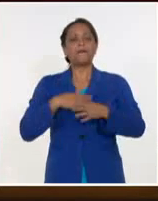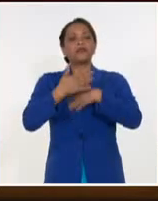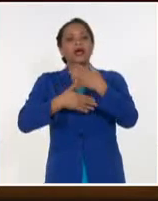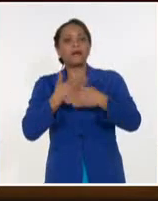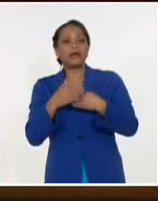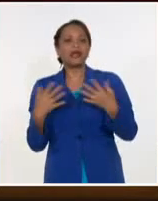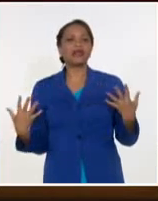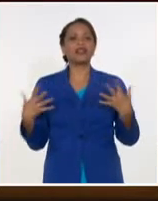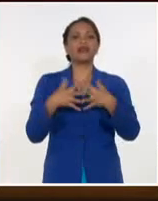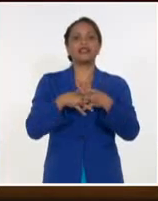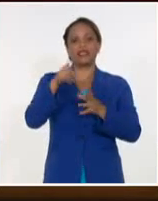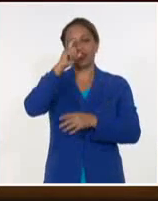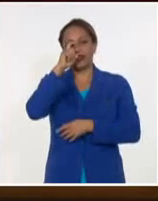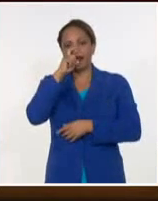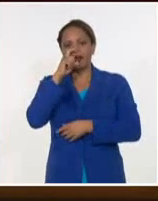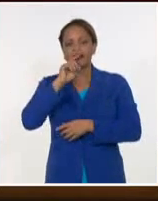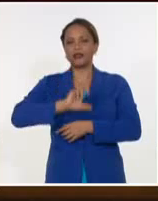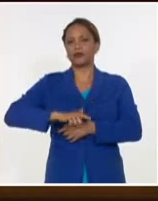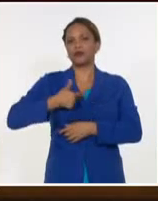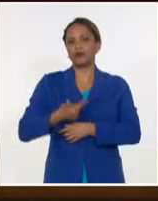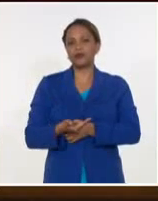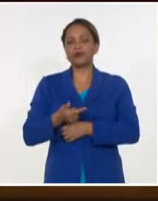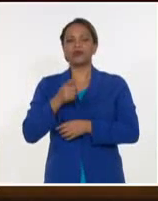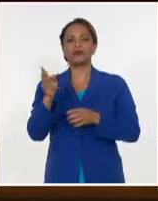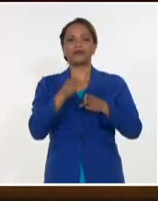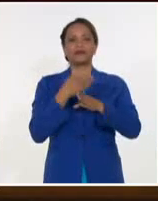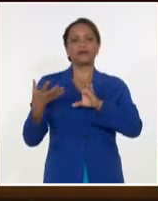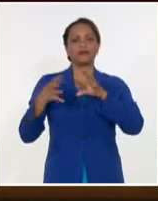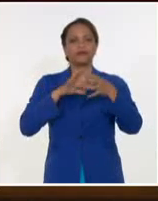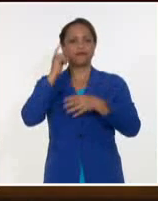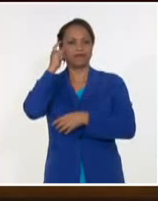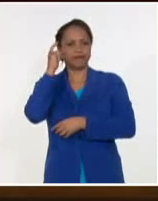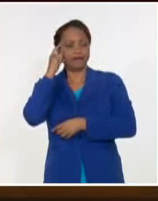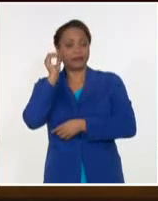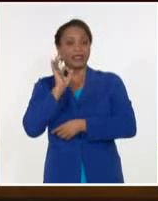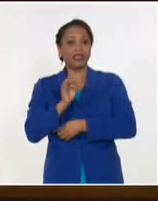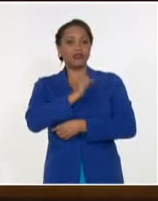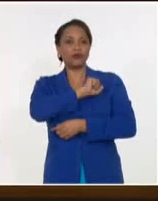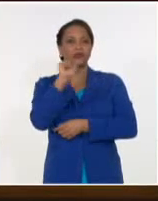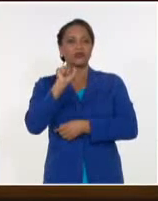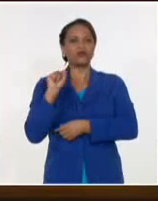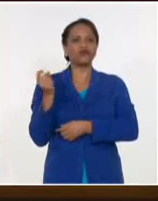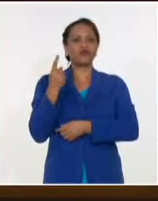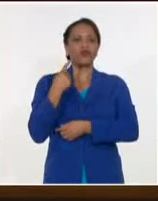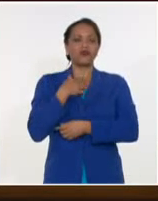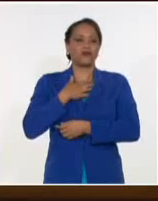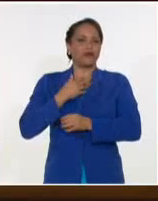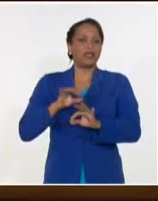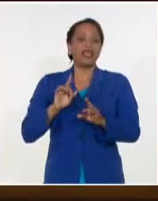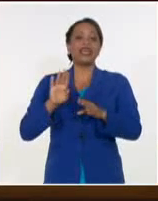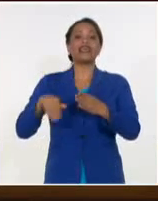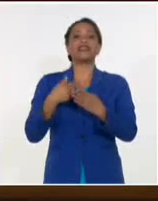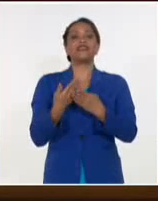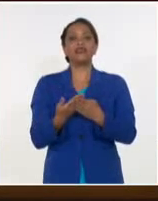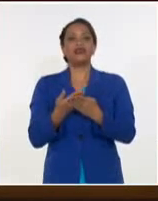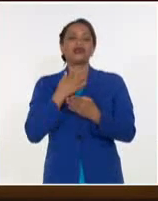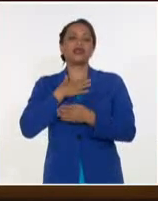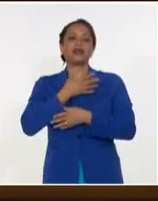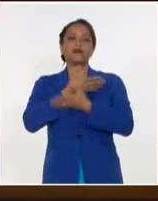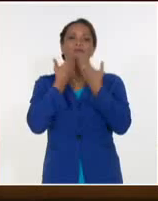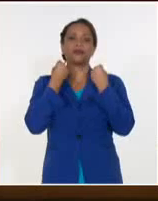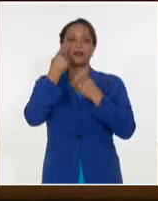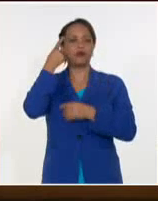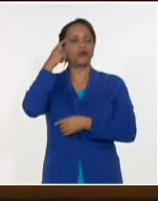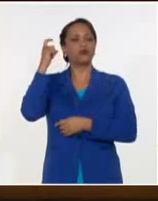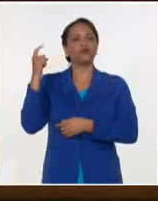etnias, culturas, espiritualidad, que solo podrá ser vencida por sí misma el día que perdamos los sueños de un